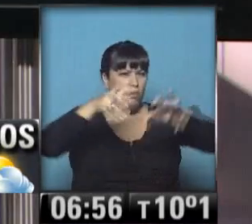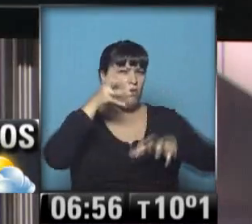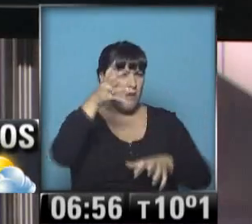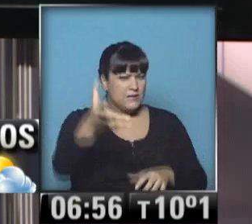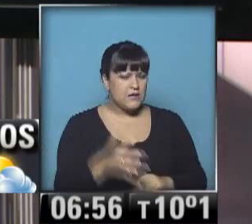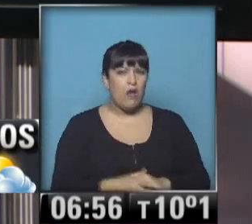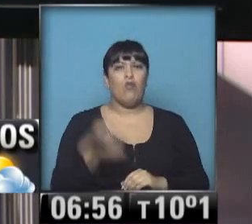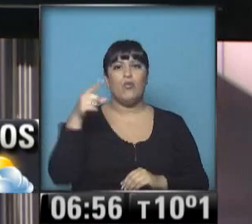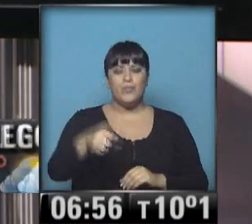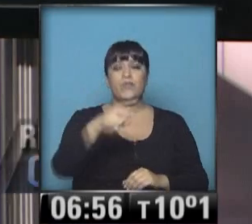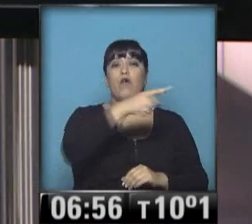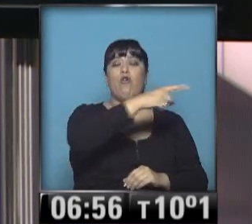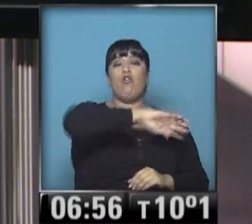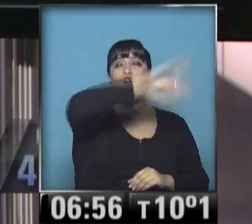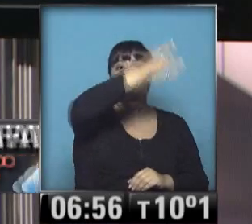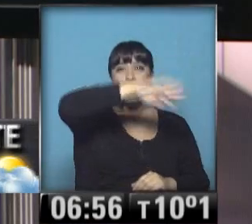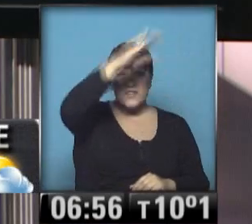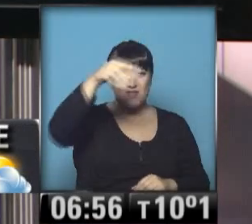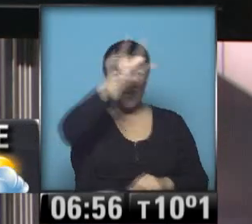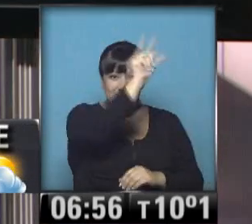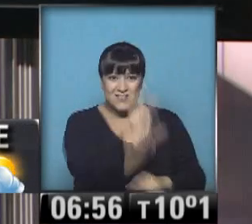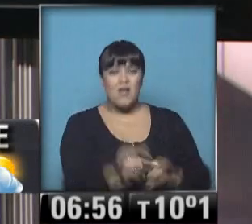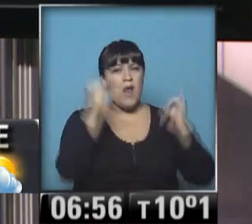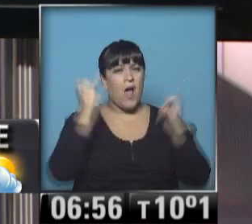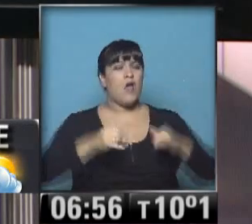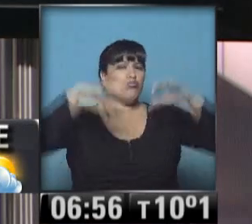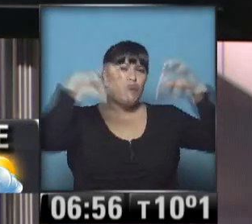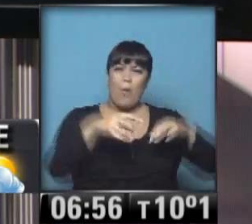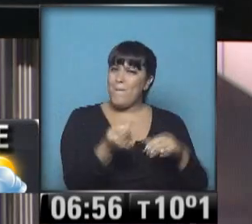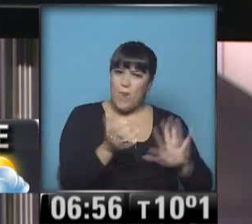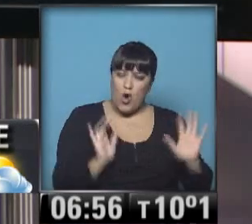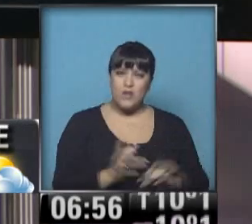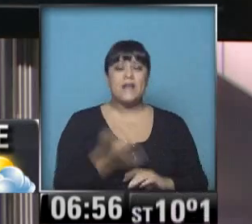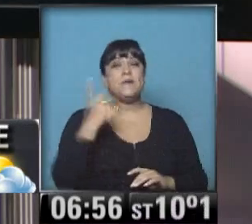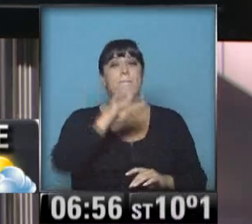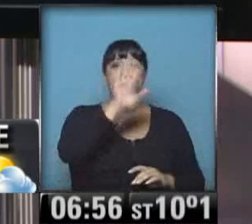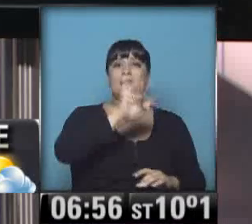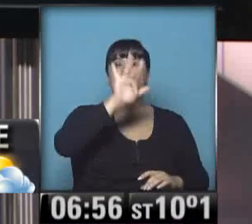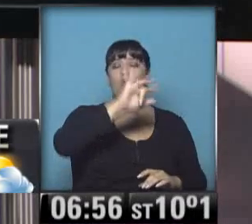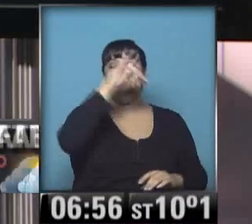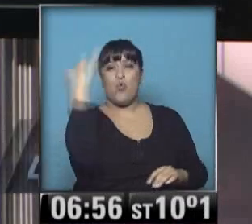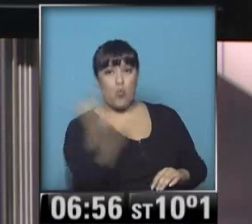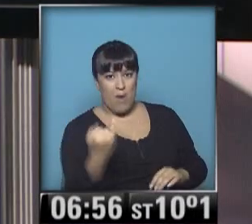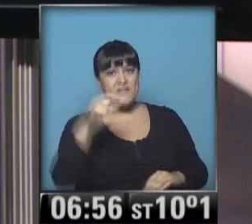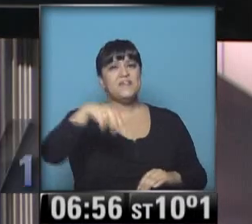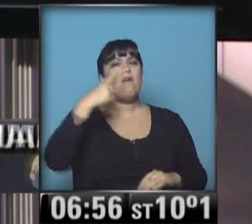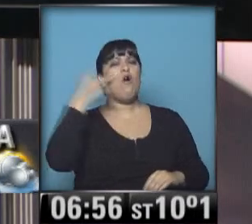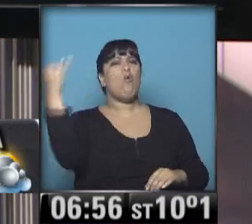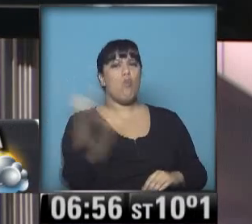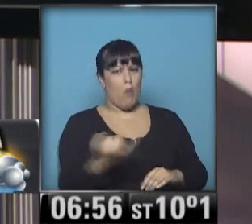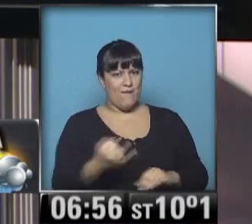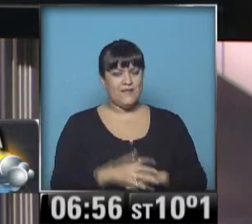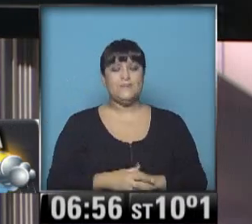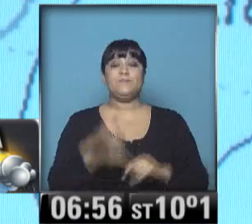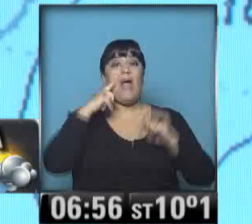Aquí, en la zona cordillerana, hay precipitaciones muy poquitas, ¿eh? Martes, miércoles, jueves, ¿qué pasa?